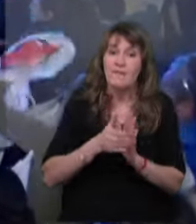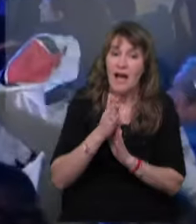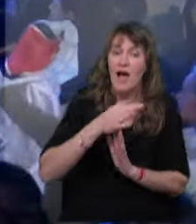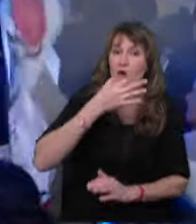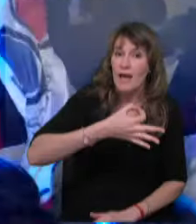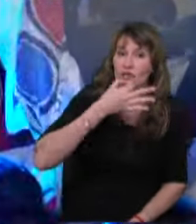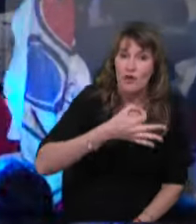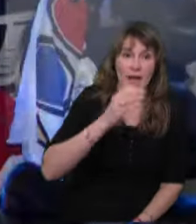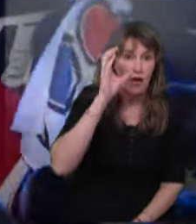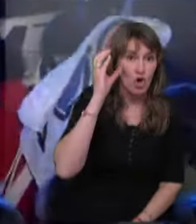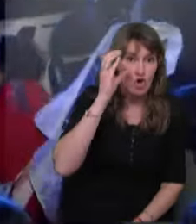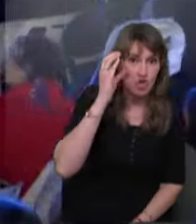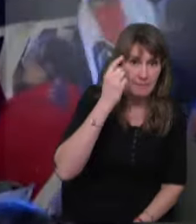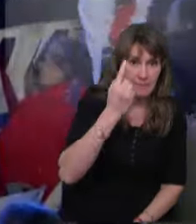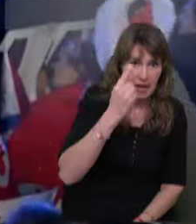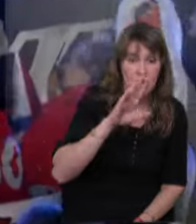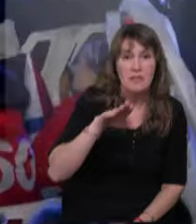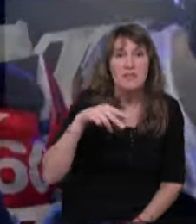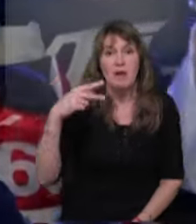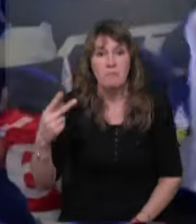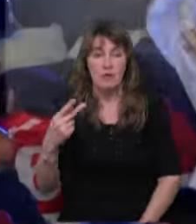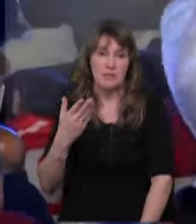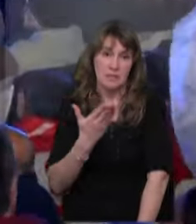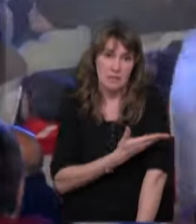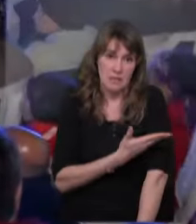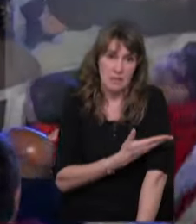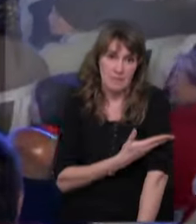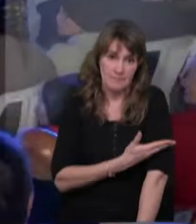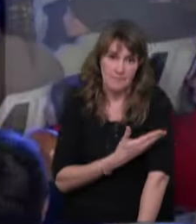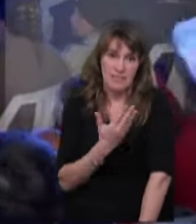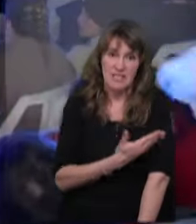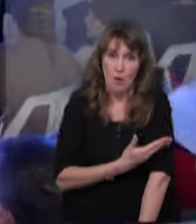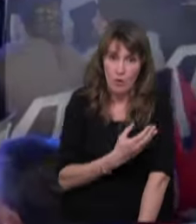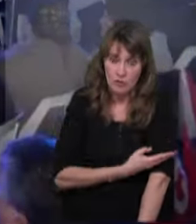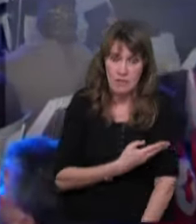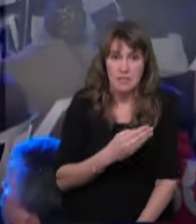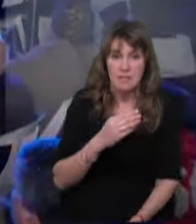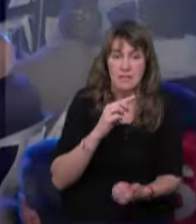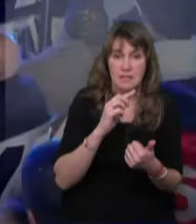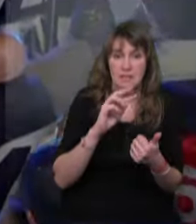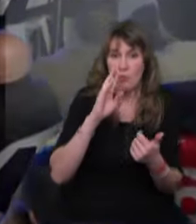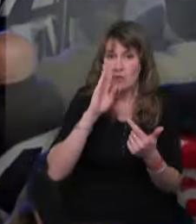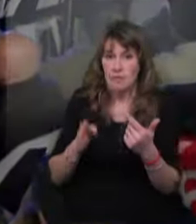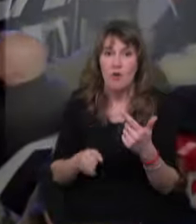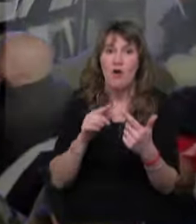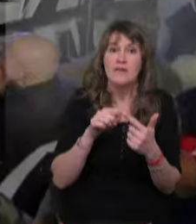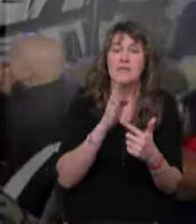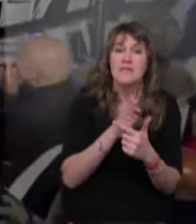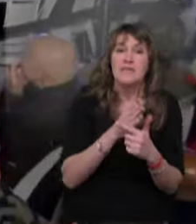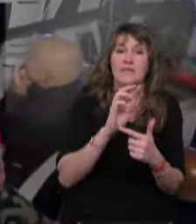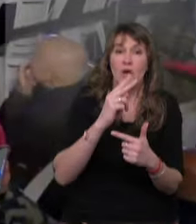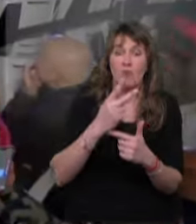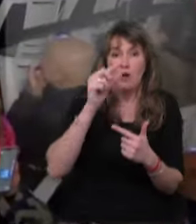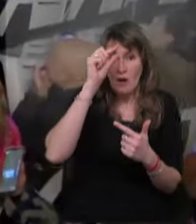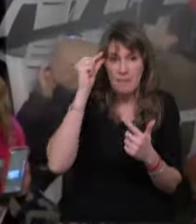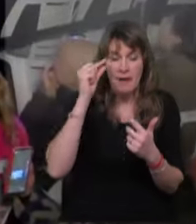de Carolina Cose, luego seguirá el precandidato Andrés Lima y estará cerrando Yamandú Borges, el orden que está previsto. Voy a tratarme de